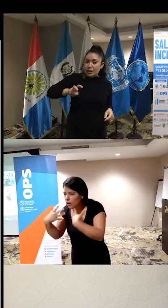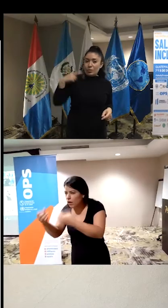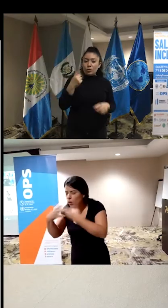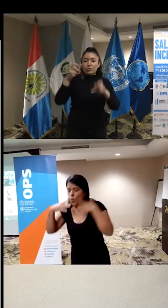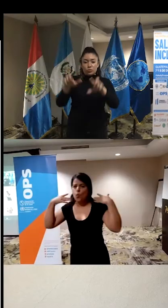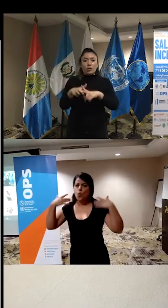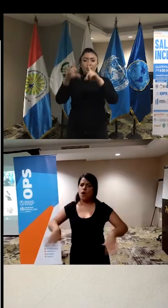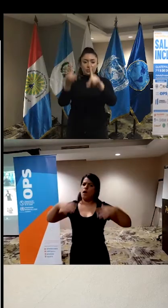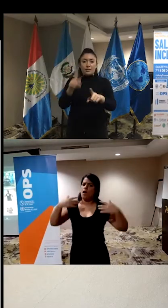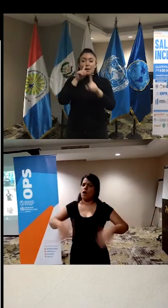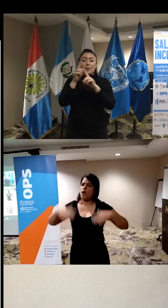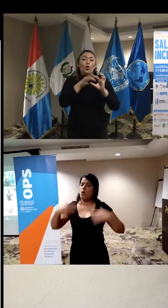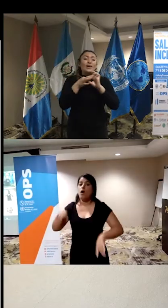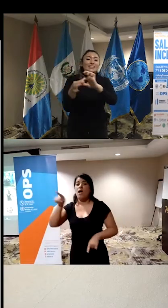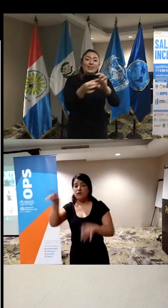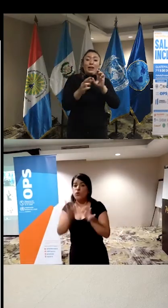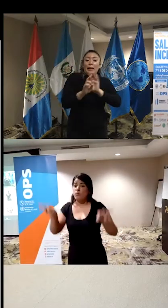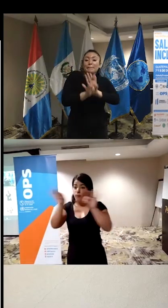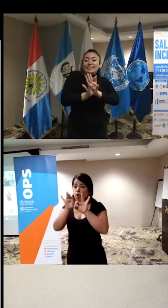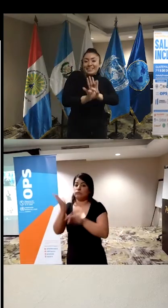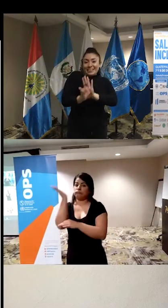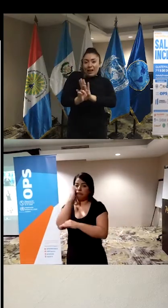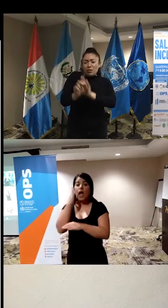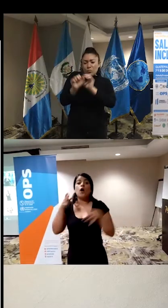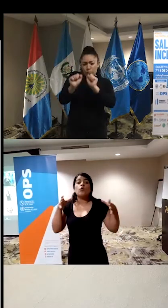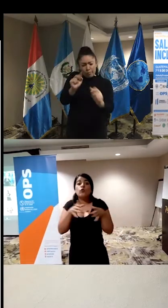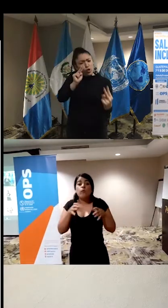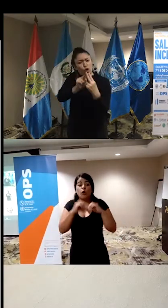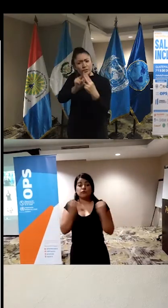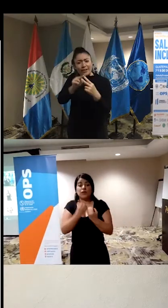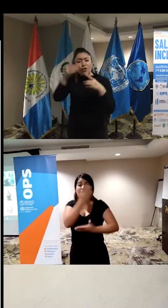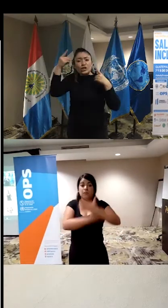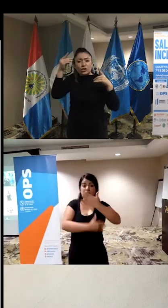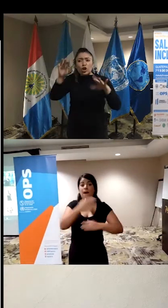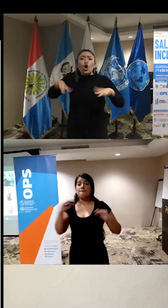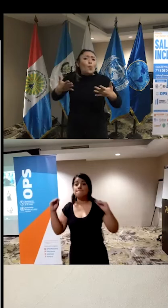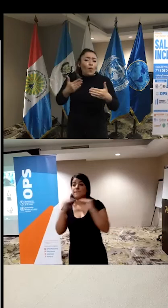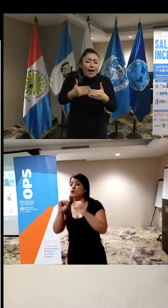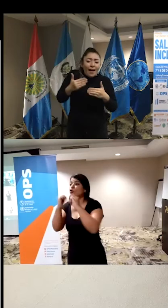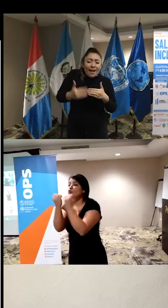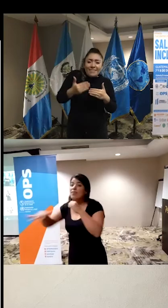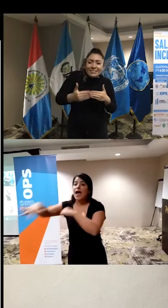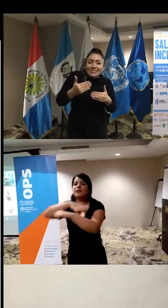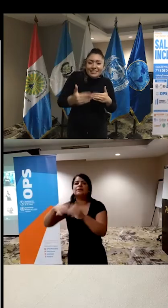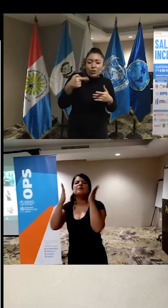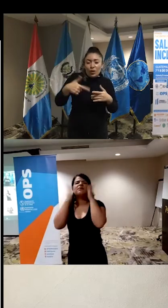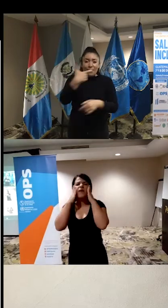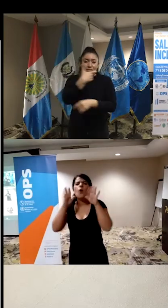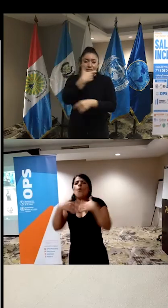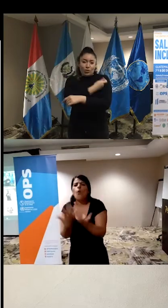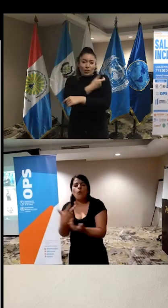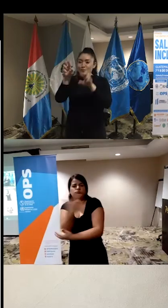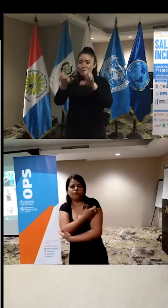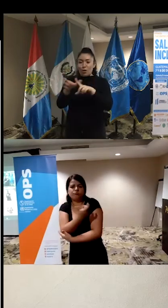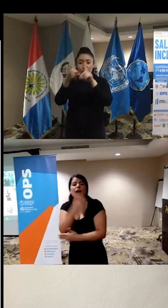las organizaciones representativas conocer los datos de cómo va avanzando la vacunación en personas con